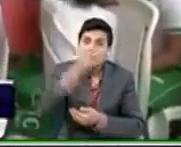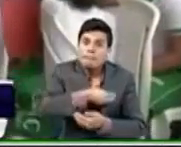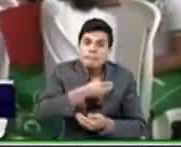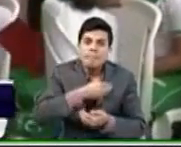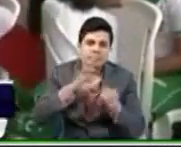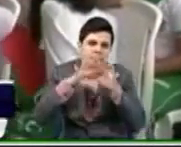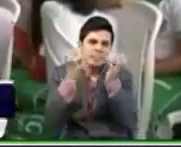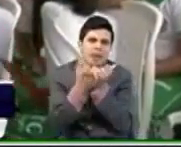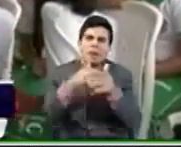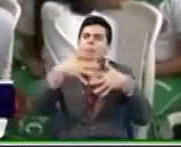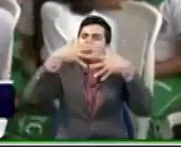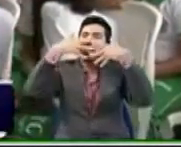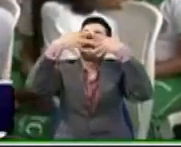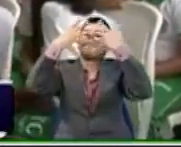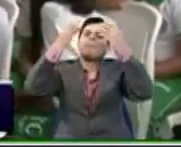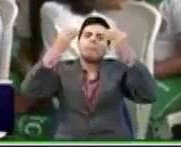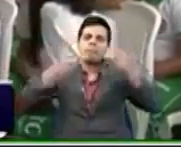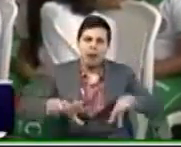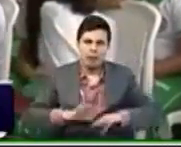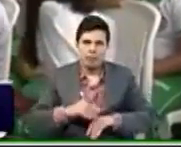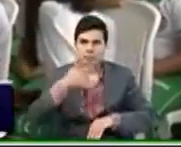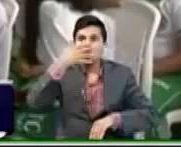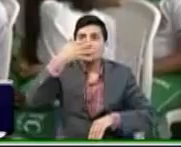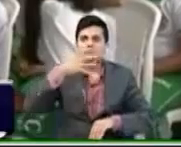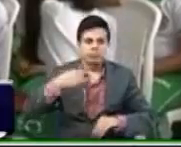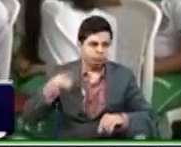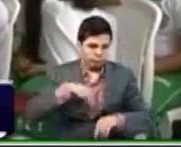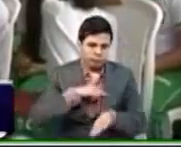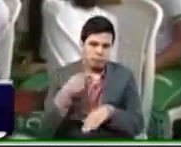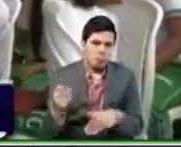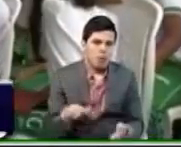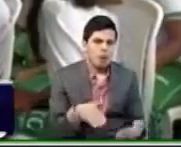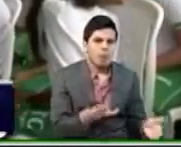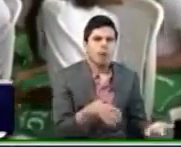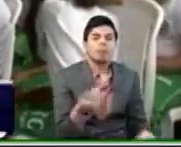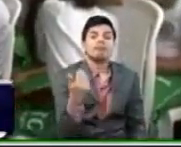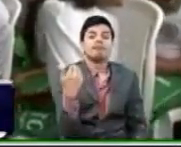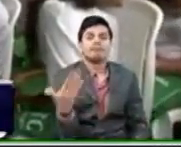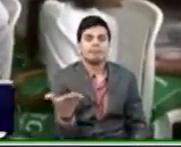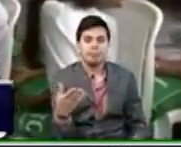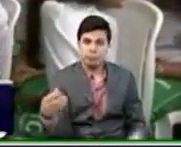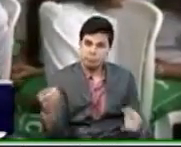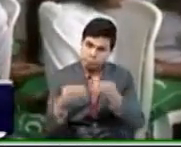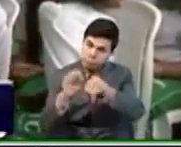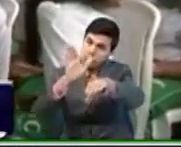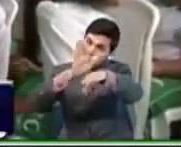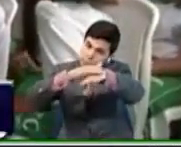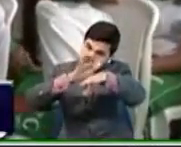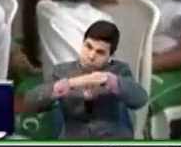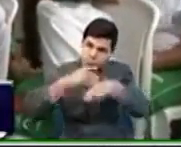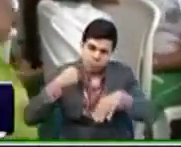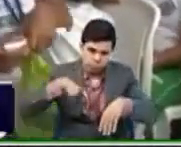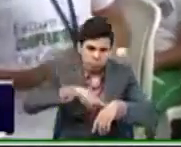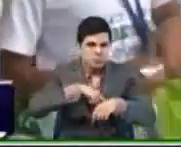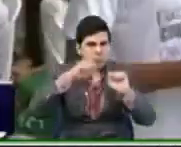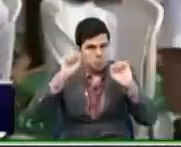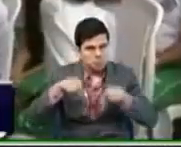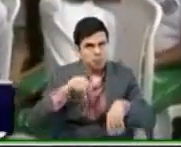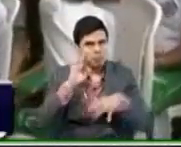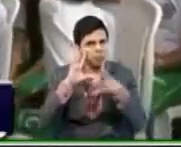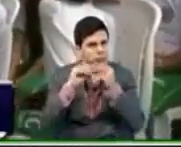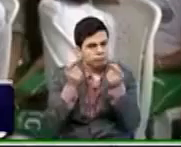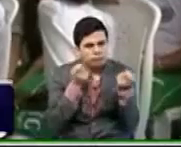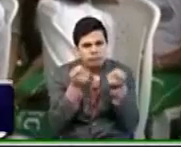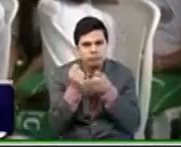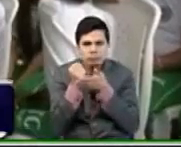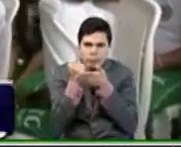sin el oxígeno, y sin el oxígeno pues no podríamos tener vida. Y les quiero decir que nosotros podemos aportar con un